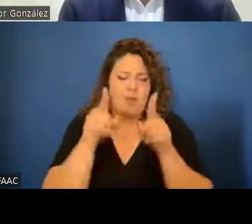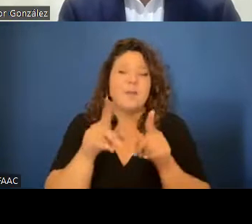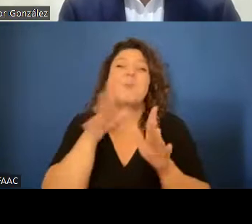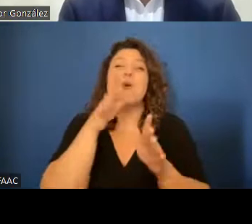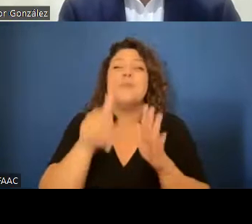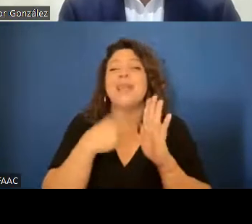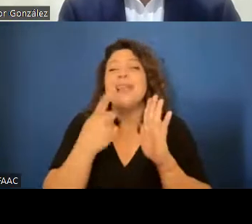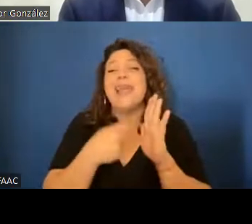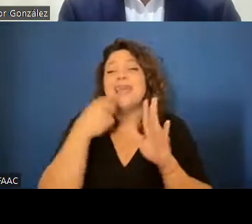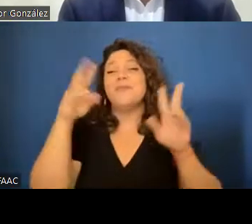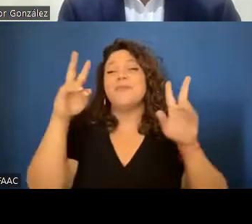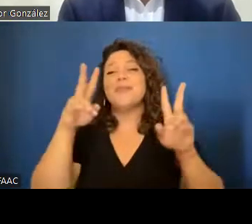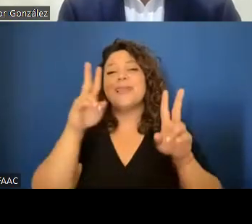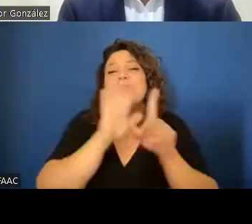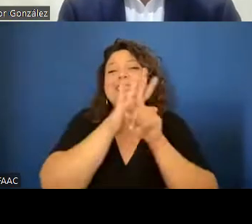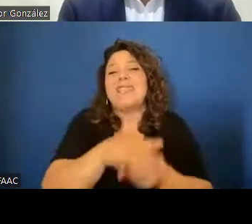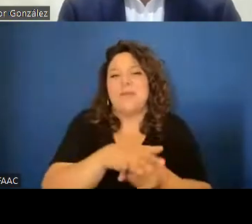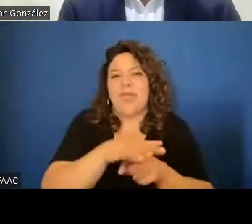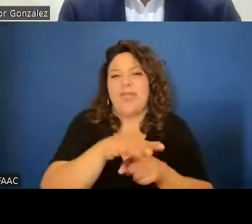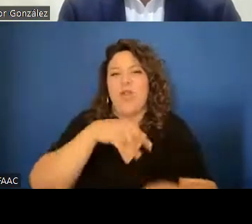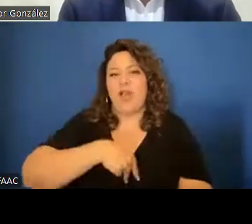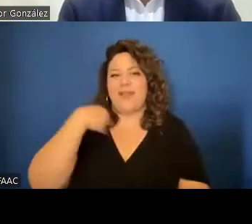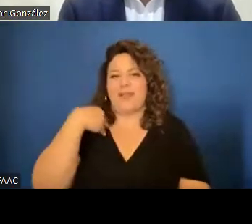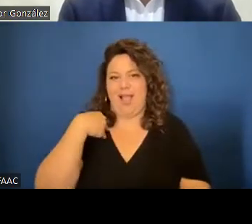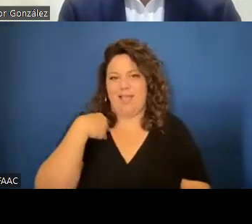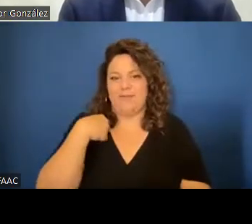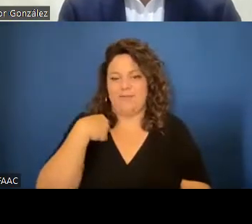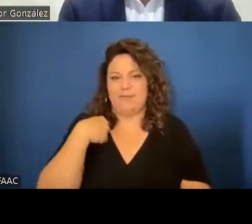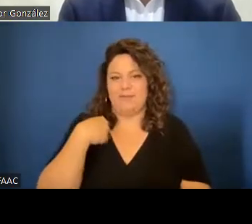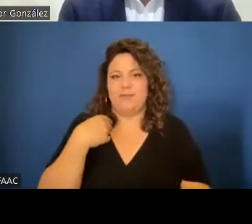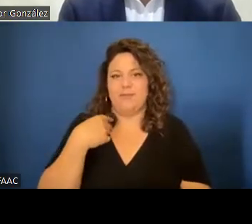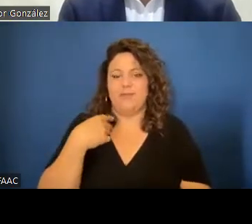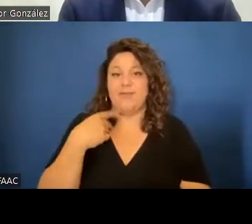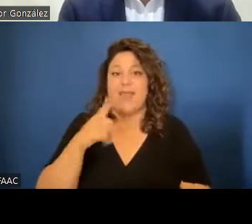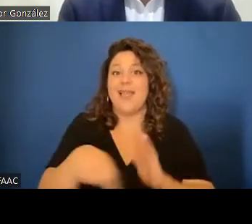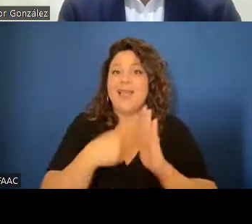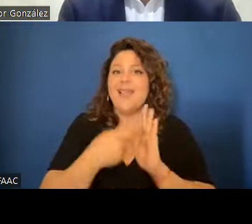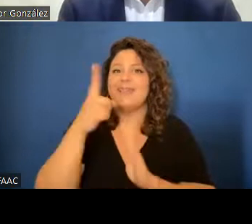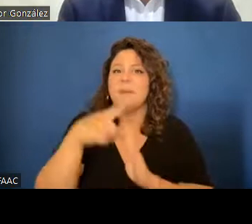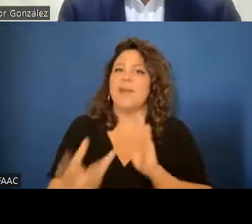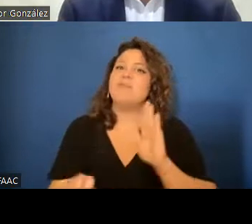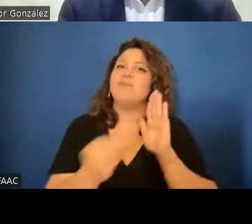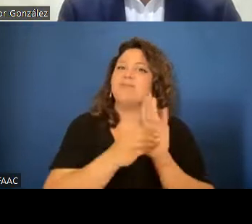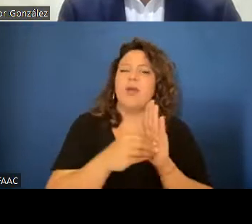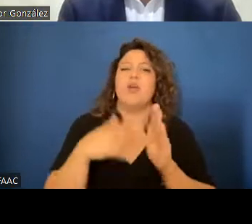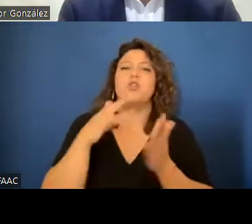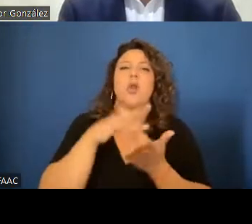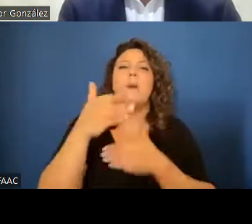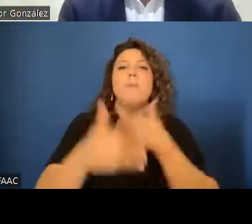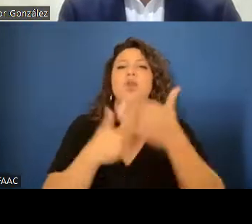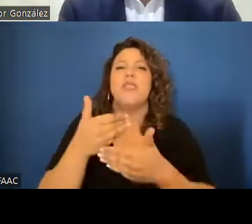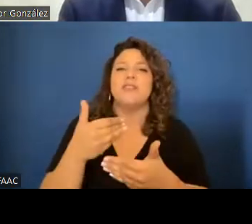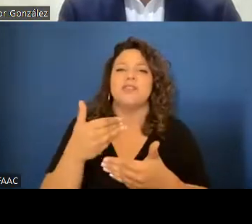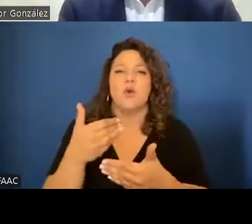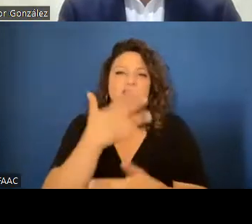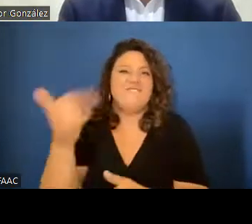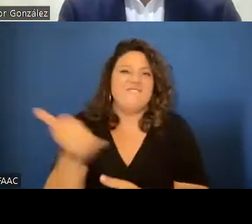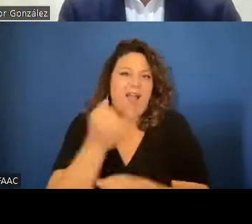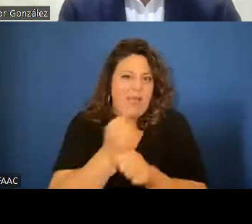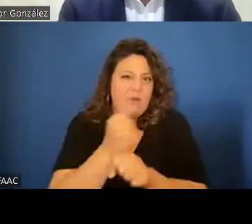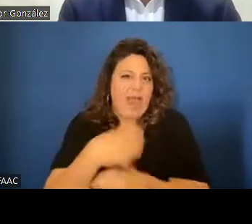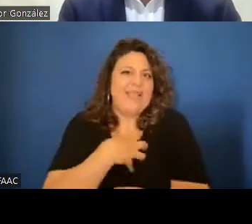poco complicado, y esto pues puede favorecer un poco más de alguna forma pues equiparar a las partes en